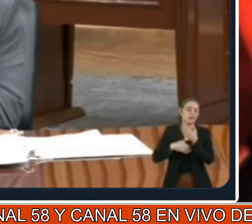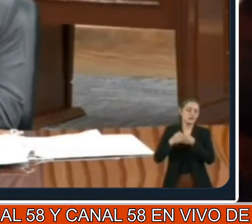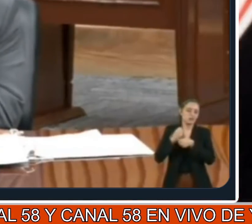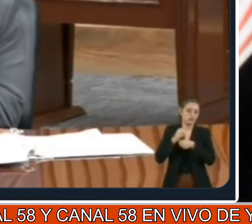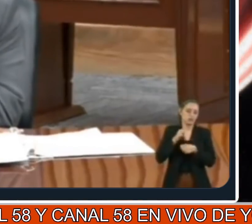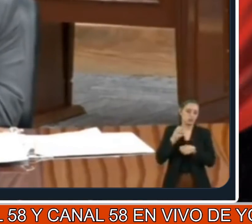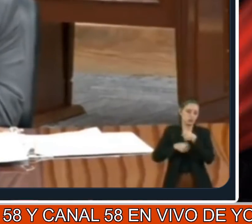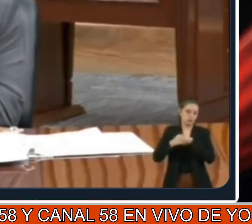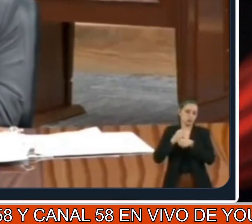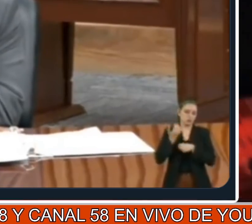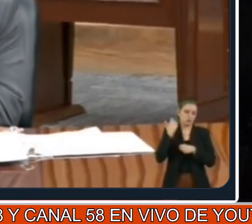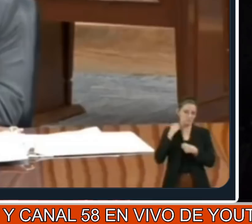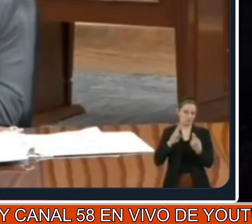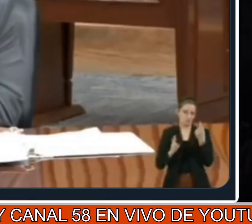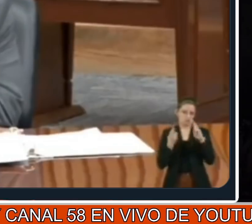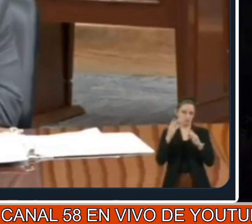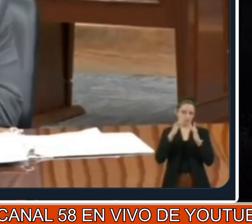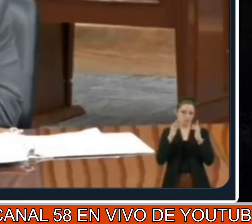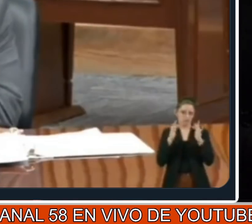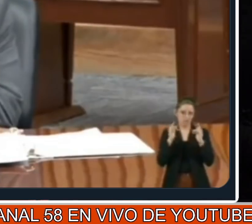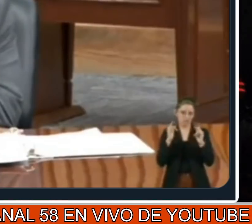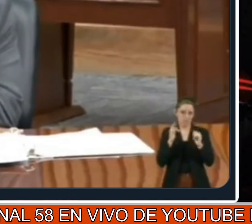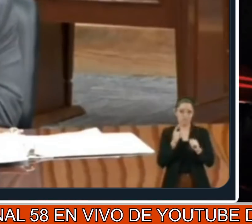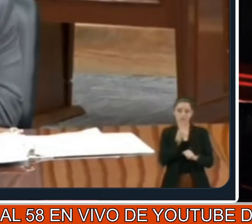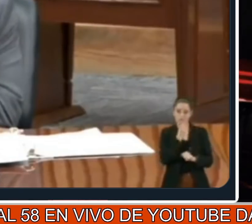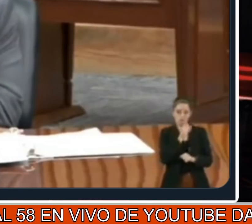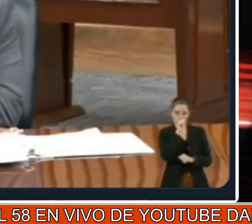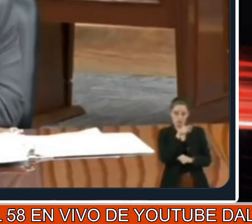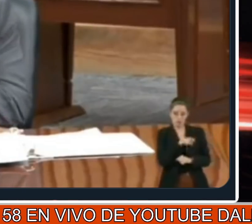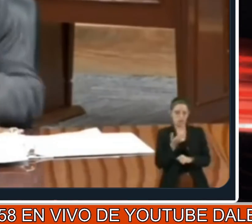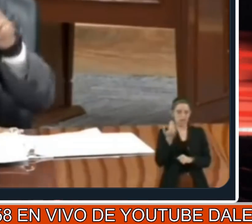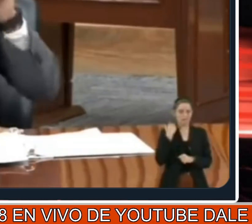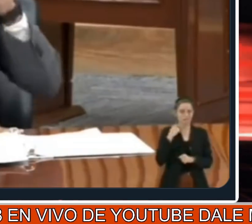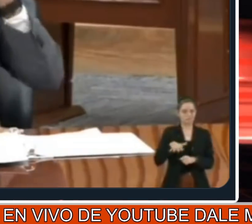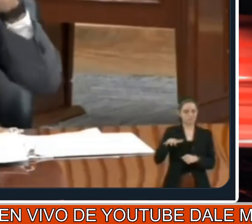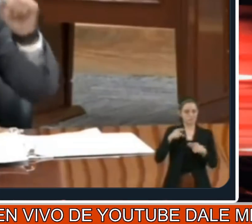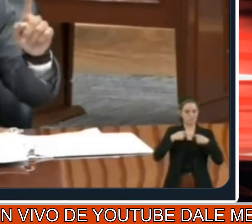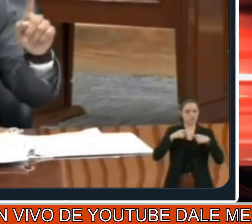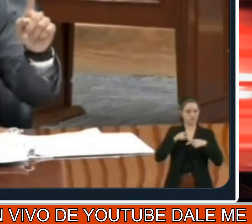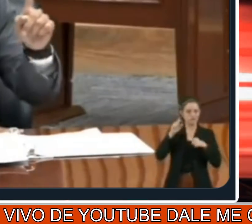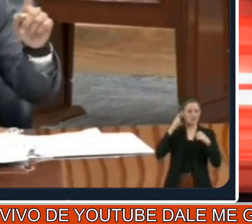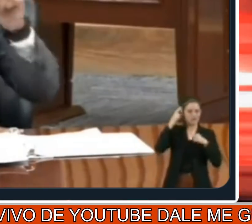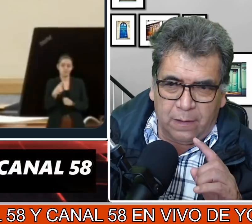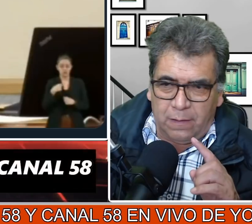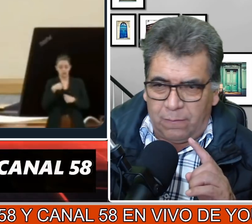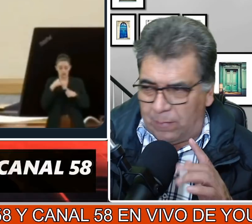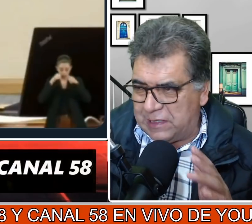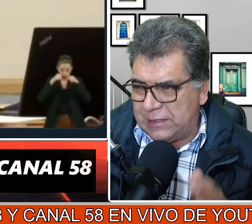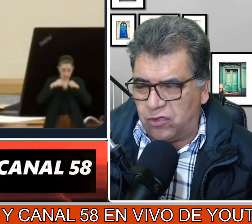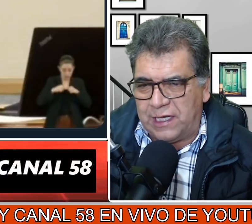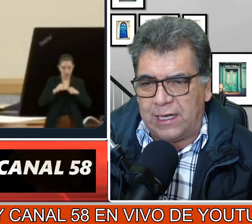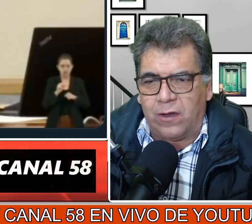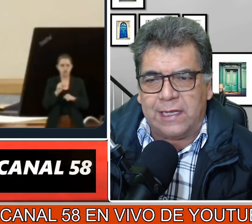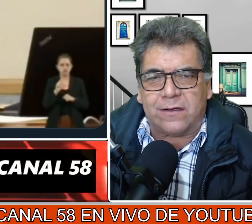la Revolución Francesa. El tercer Estado respondió al rey: la voluntad. Vamos